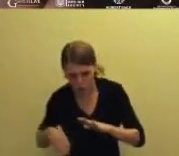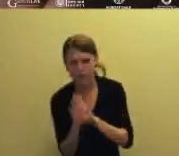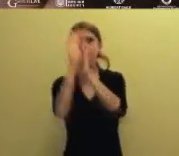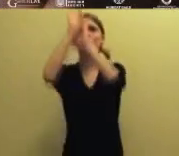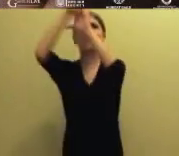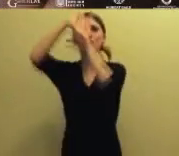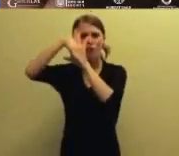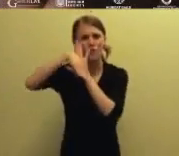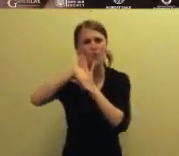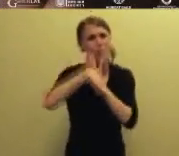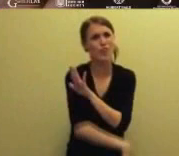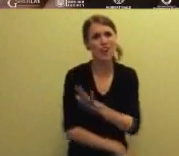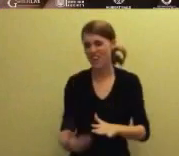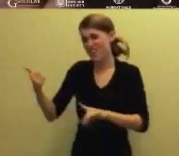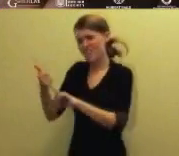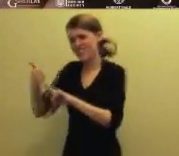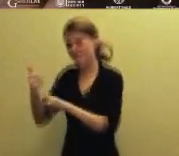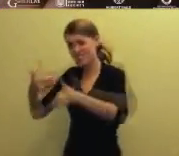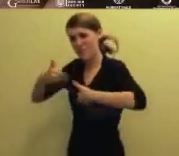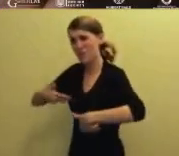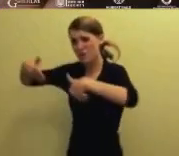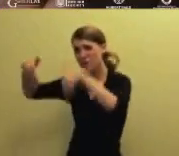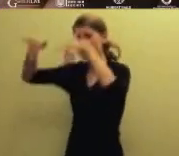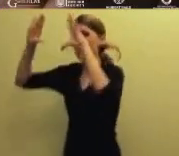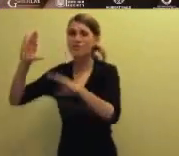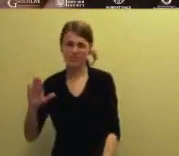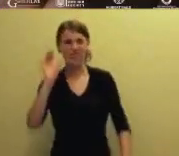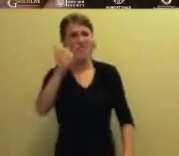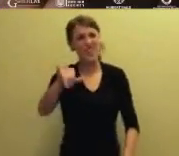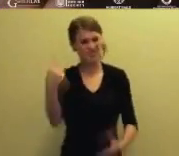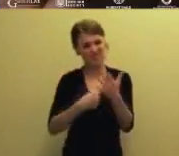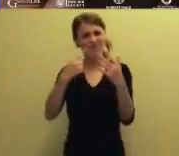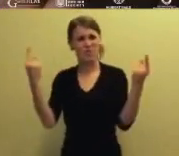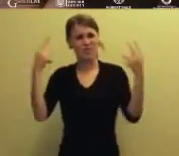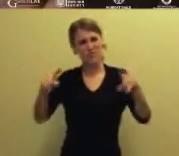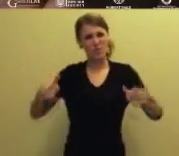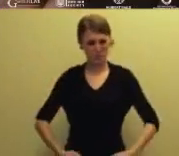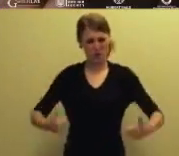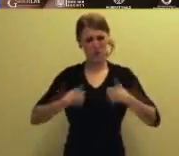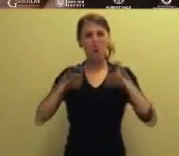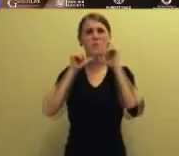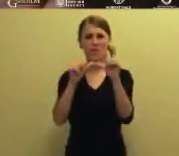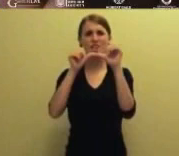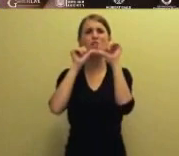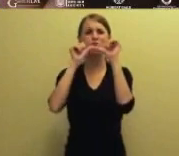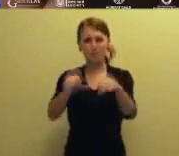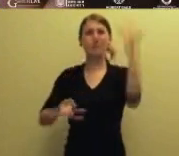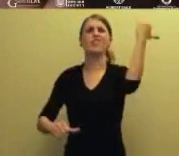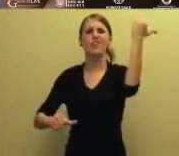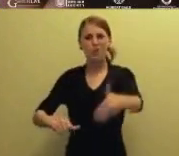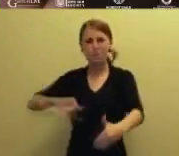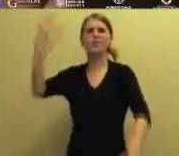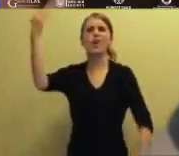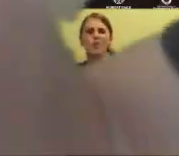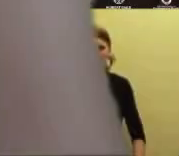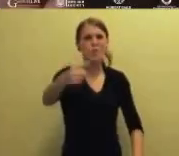que más pegado y bueno para nosotros les suda la en dicho bueno este saber recibir deduzco yo que son lo que pasó porque si no que mala gente no estar